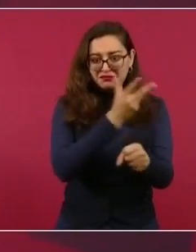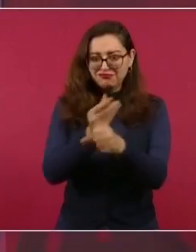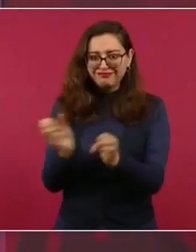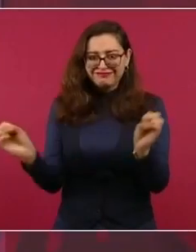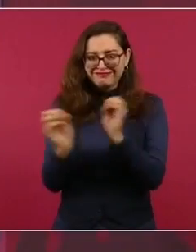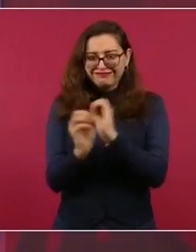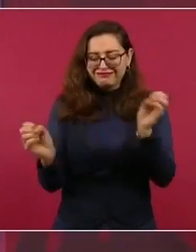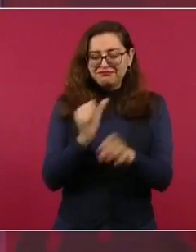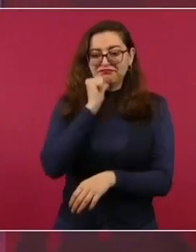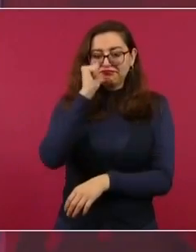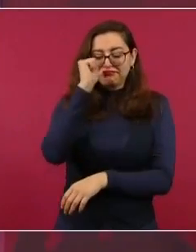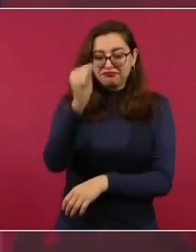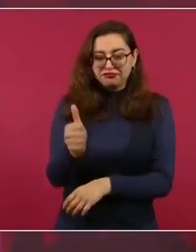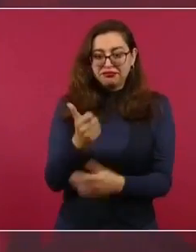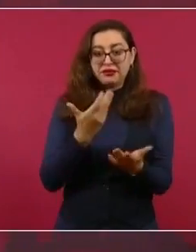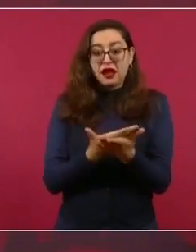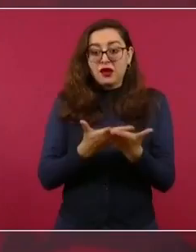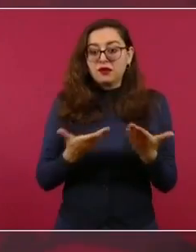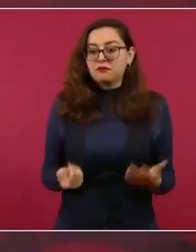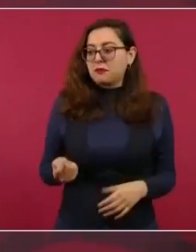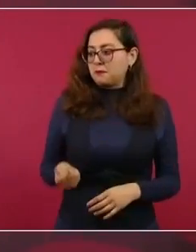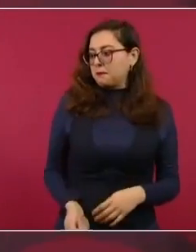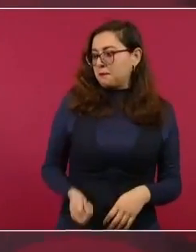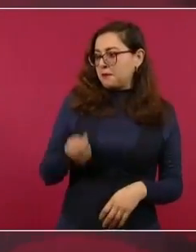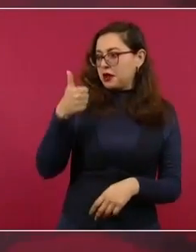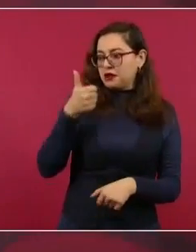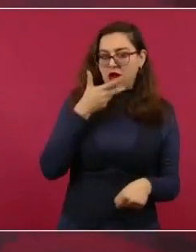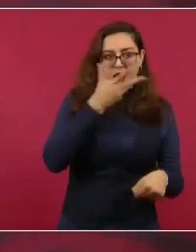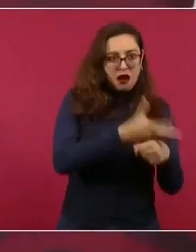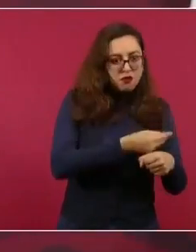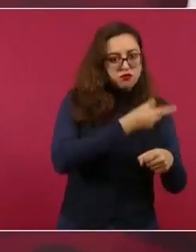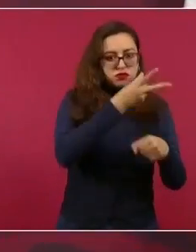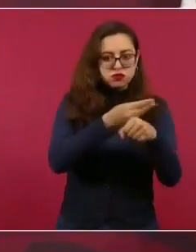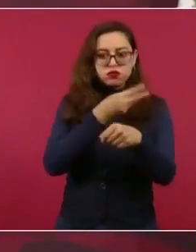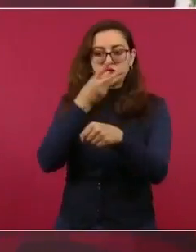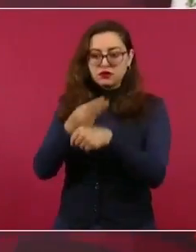y sobre eso también Vamos a estar informando